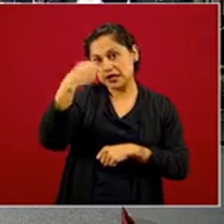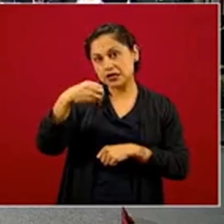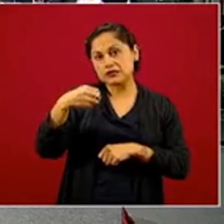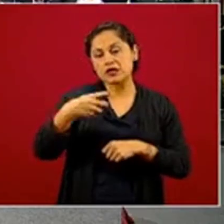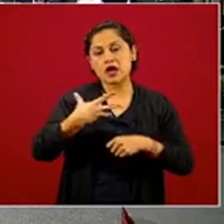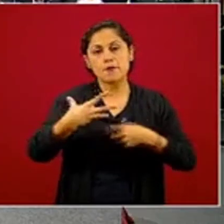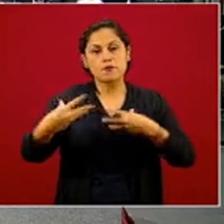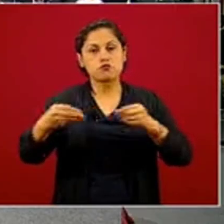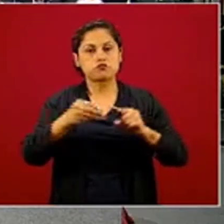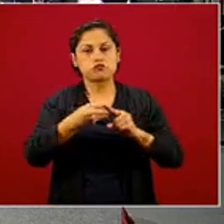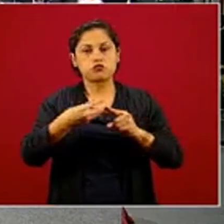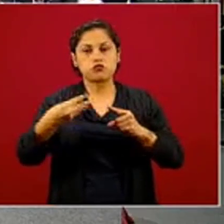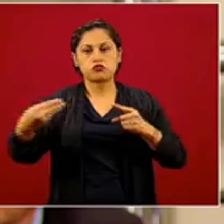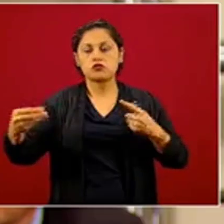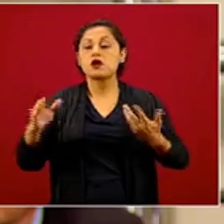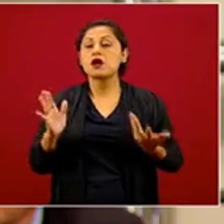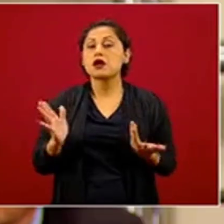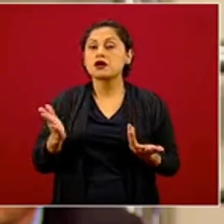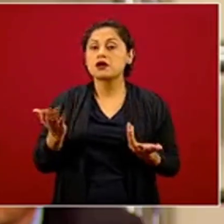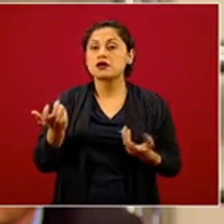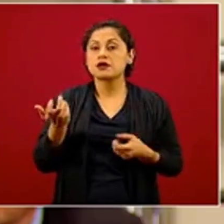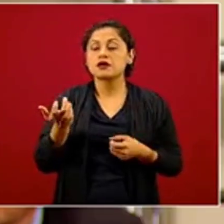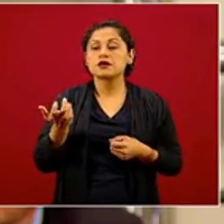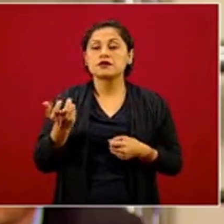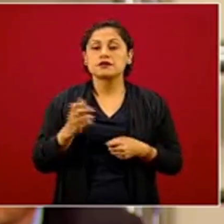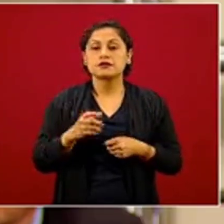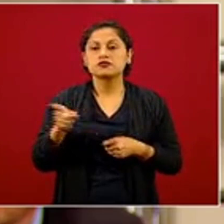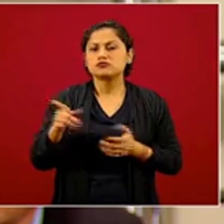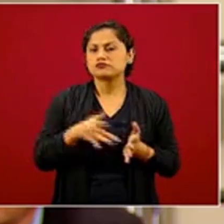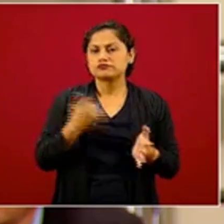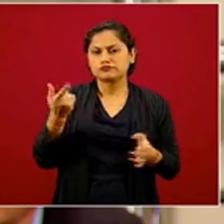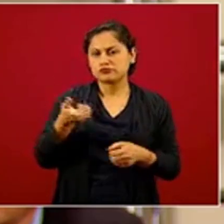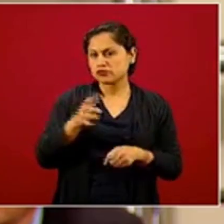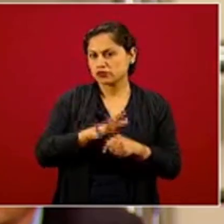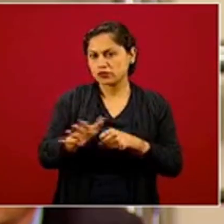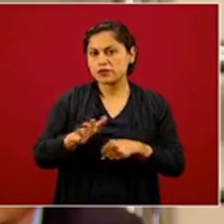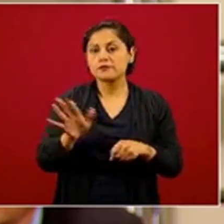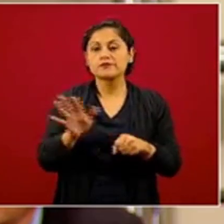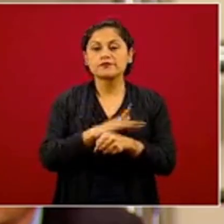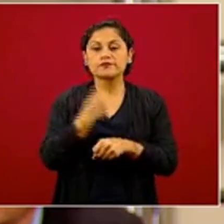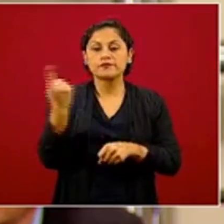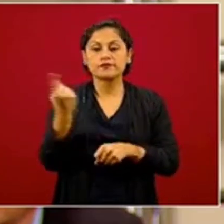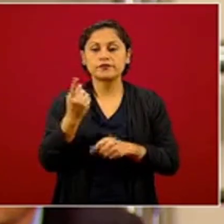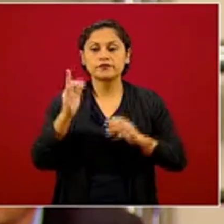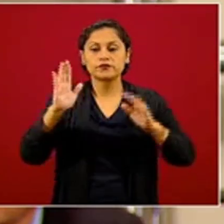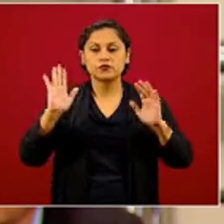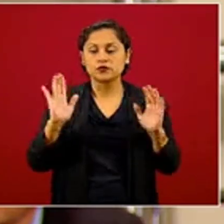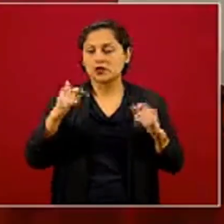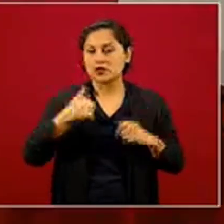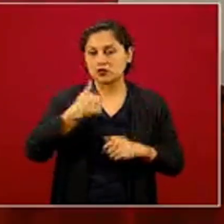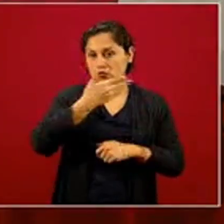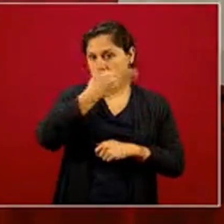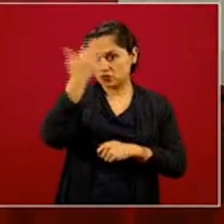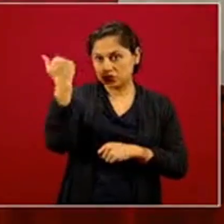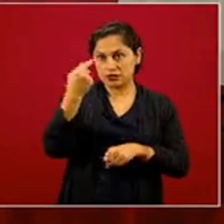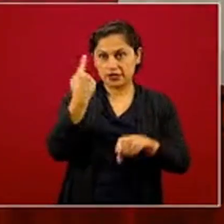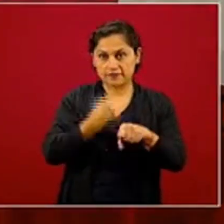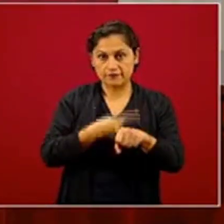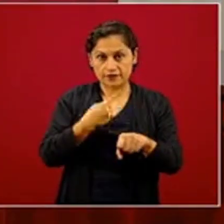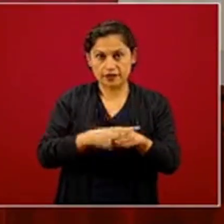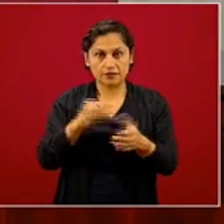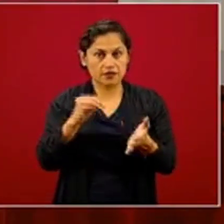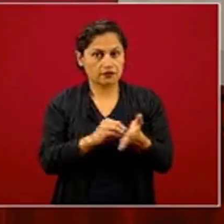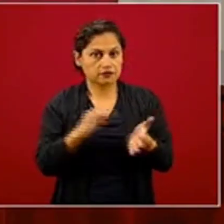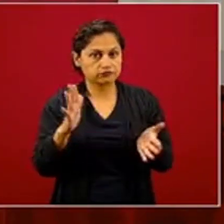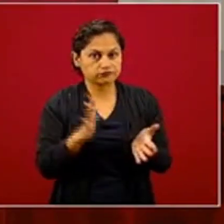Porque esta enfermedad, no sé en qué rubro la vayan a clasificar, porque